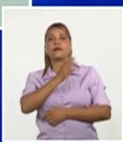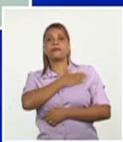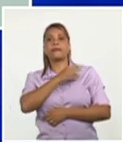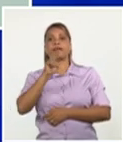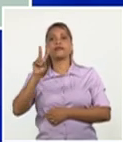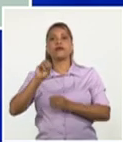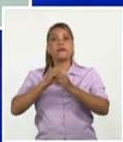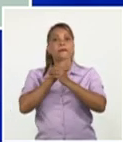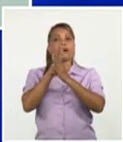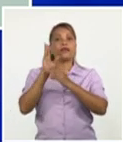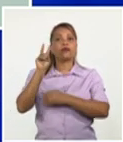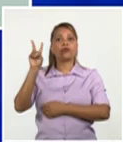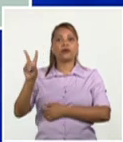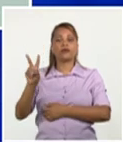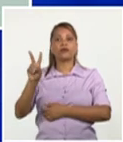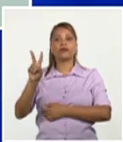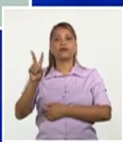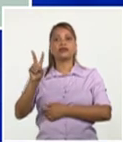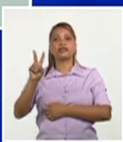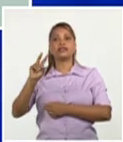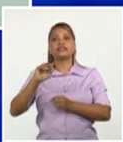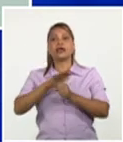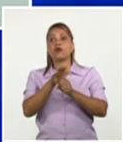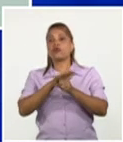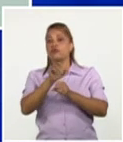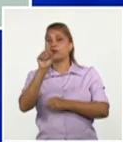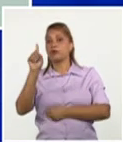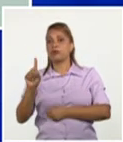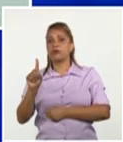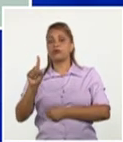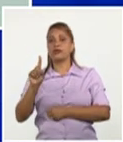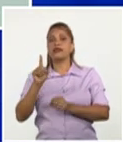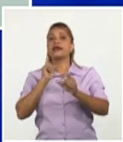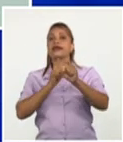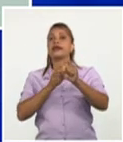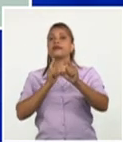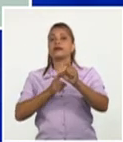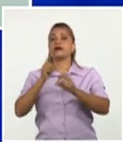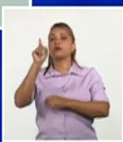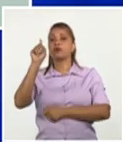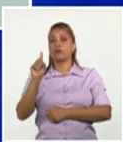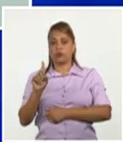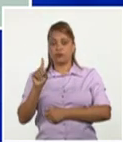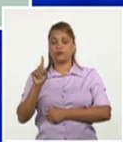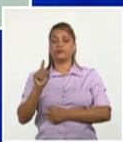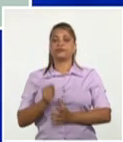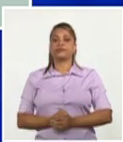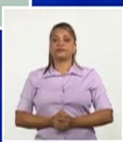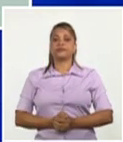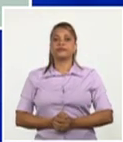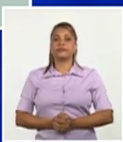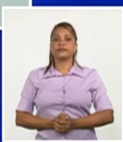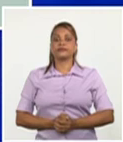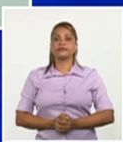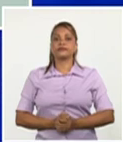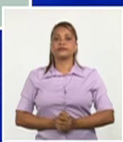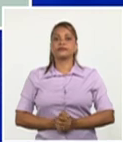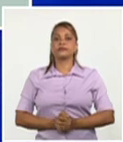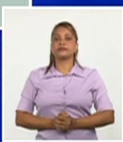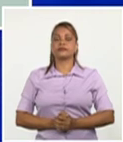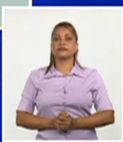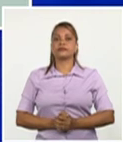con 2 cada uno, y San José de las Lajas y Quibicán con 1 cada uno.